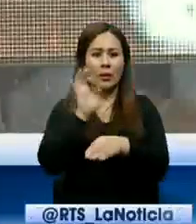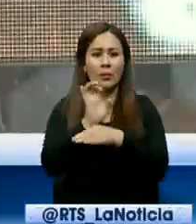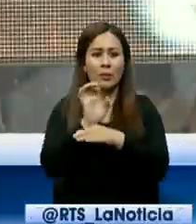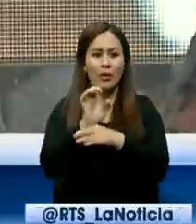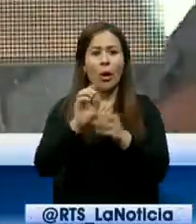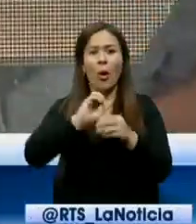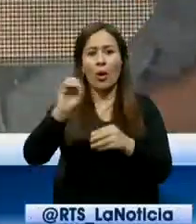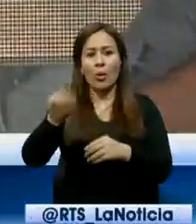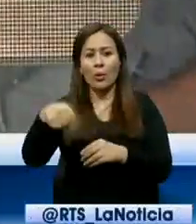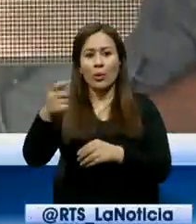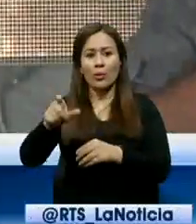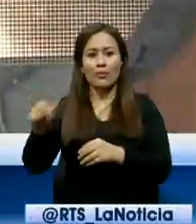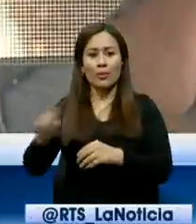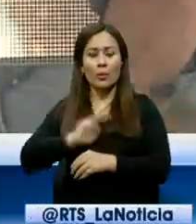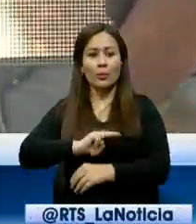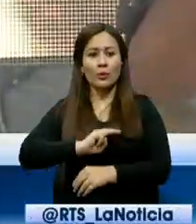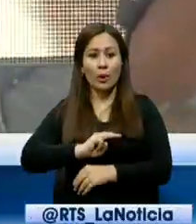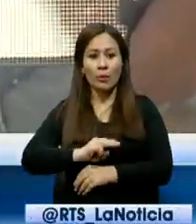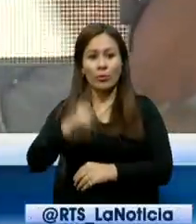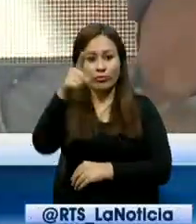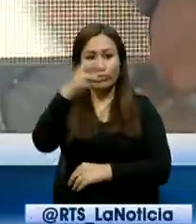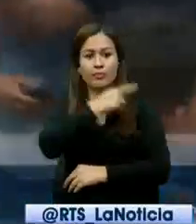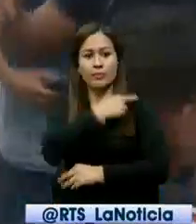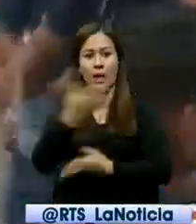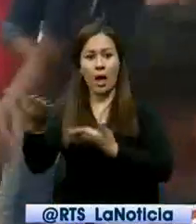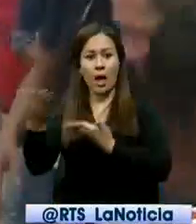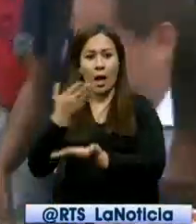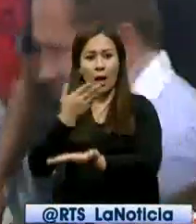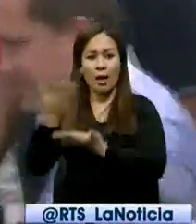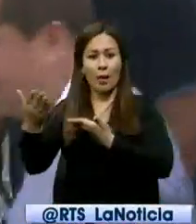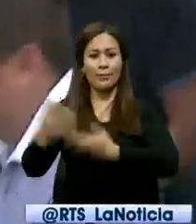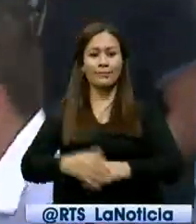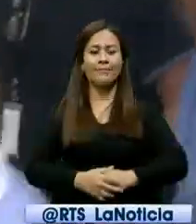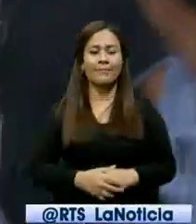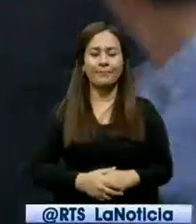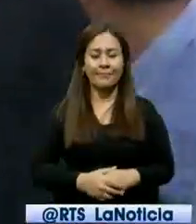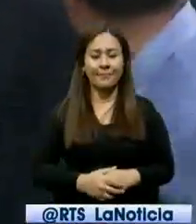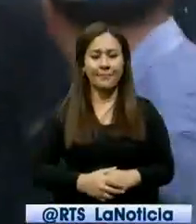los autónomos gobiernos descentralizados, informó Patricia Aldaz.